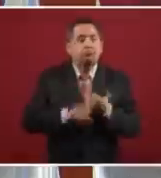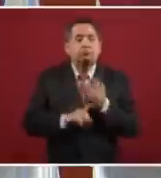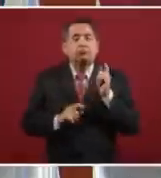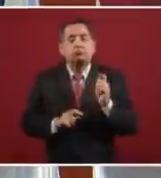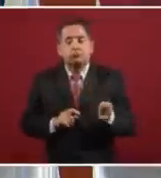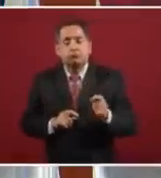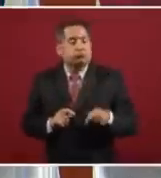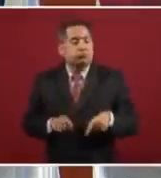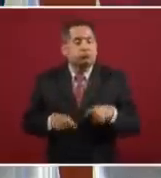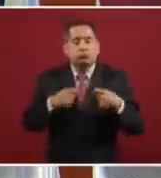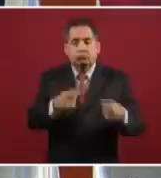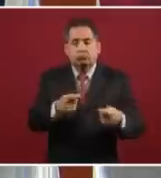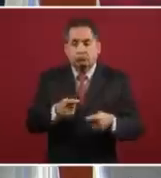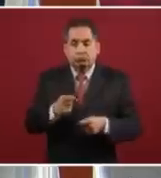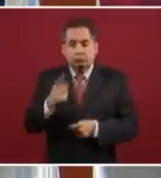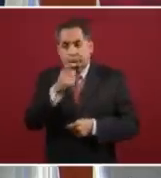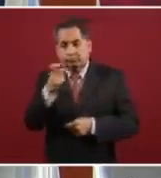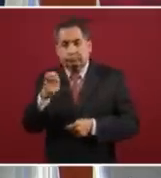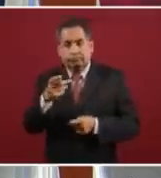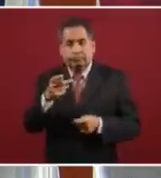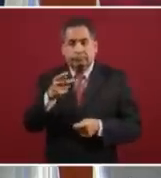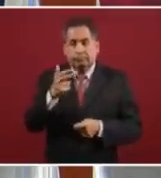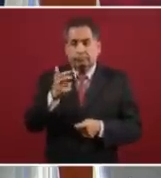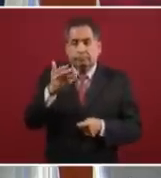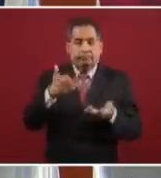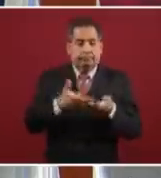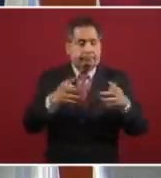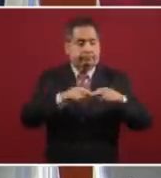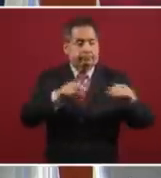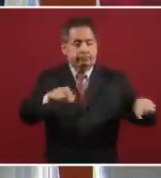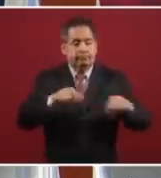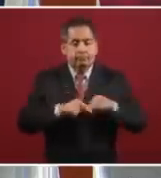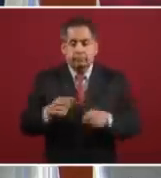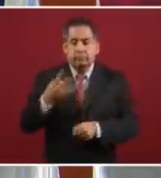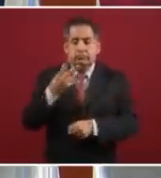están cediendo 100 hectáreas para la creación de la cuarta